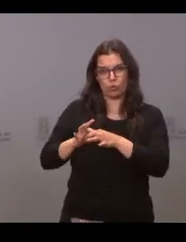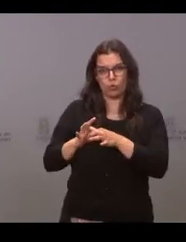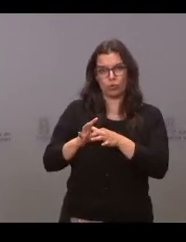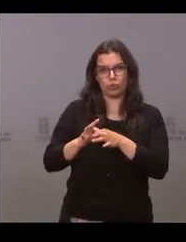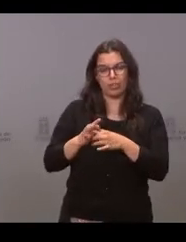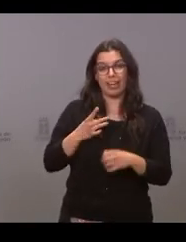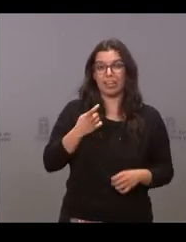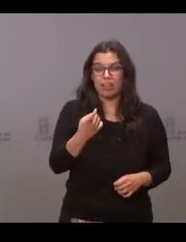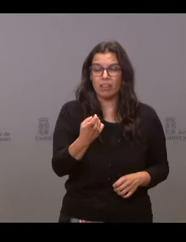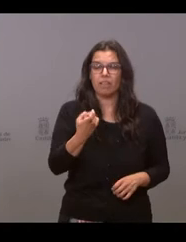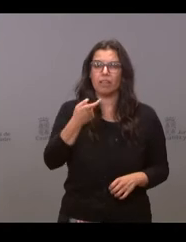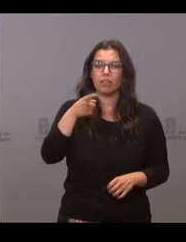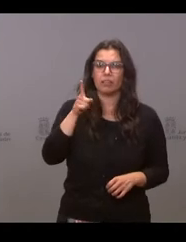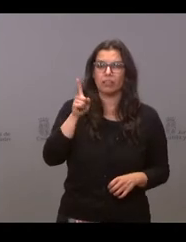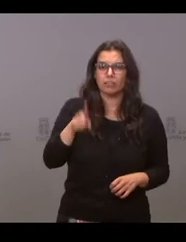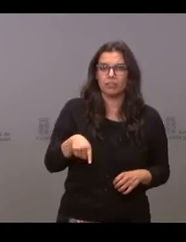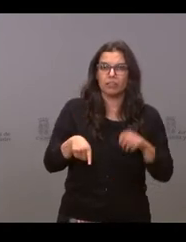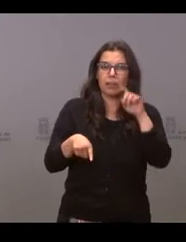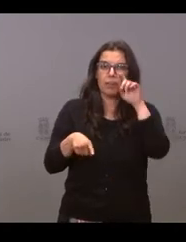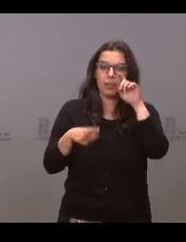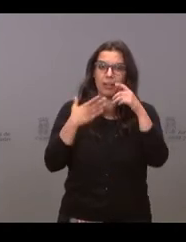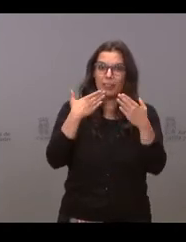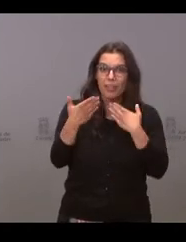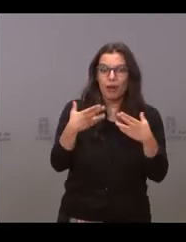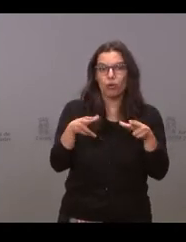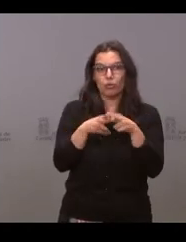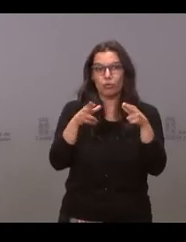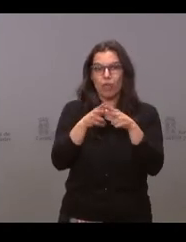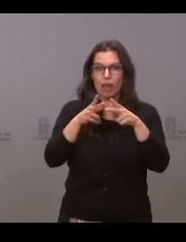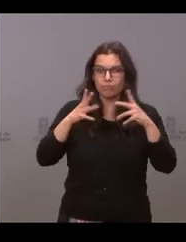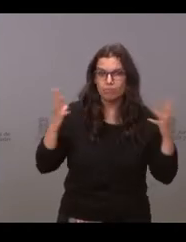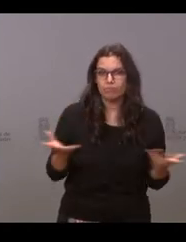potenciar nuestro diálogo social